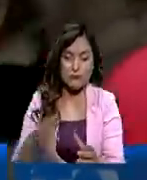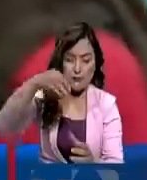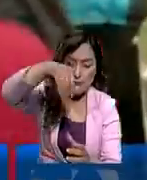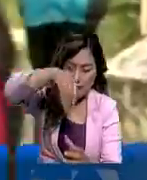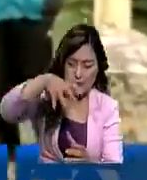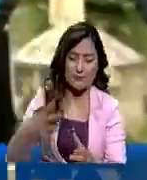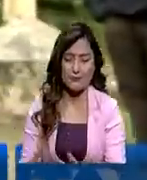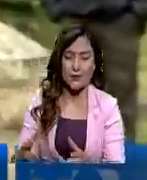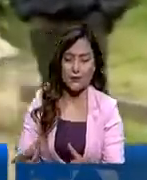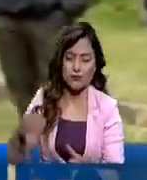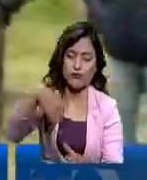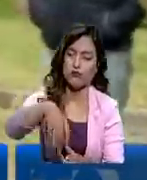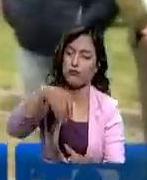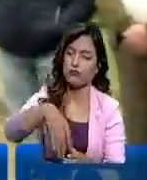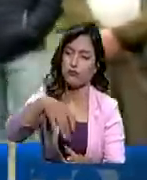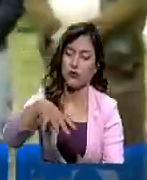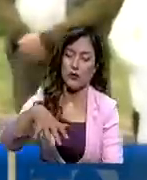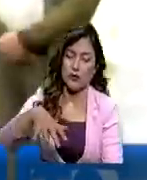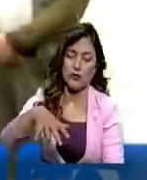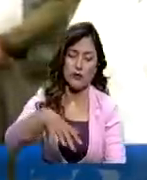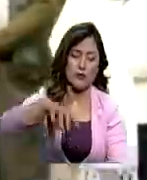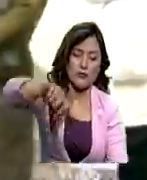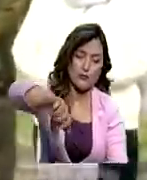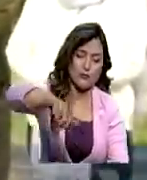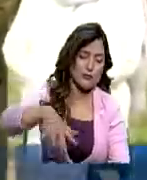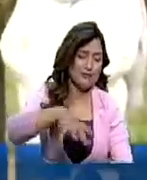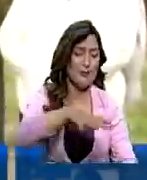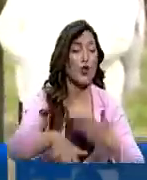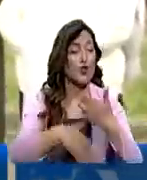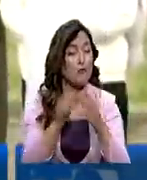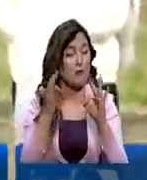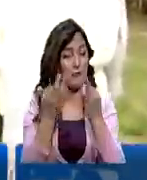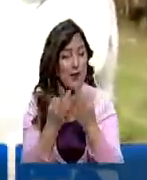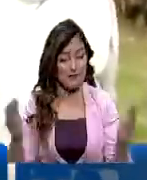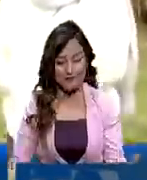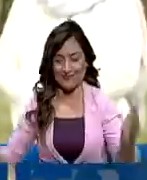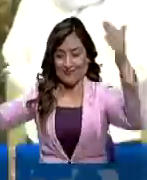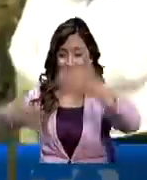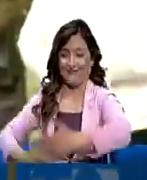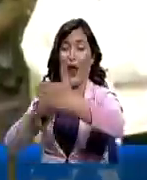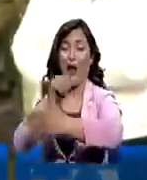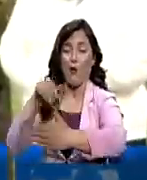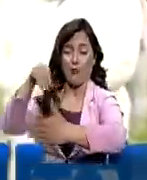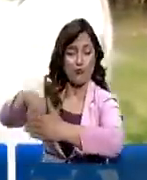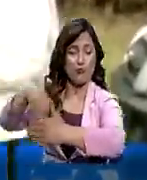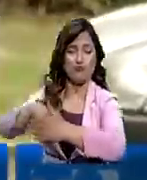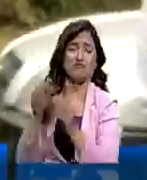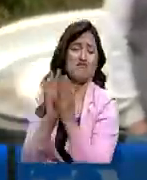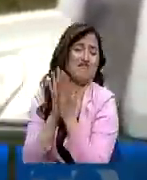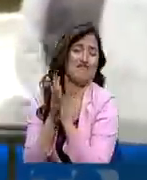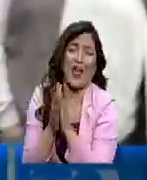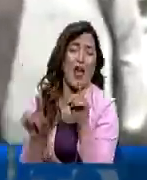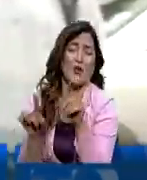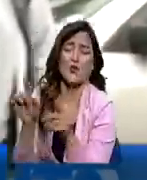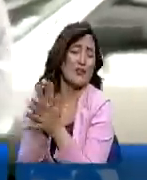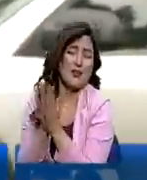acoger el líquido, ¿no? Y hay veces no tenemos todas las familias cisternas. Entonces, estamos preocupados por esta situación